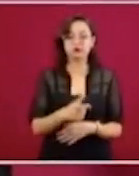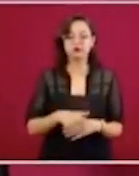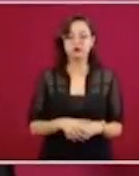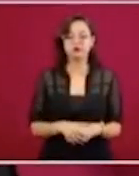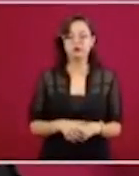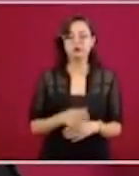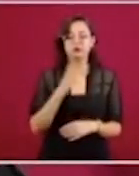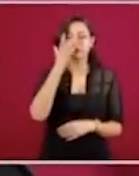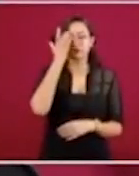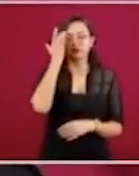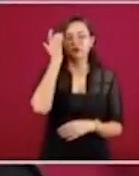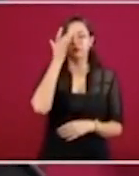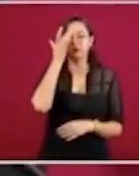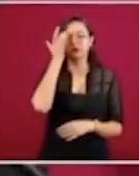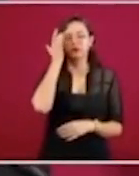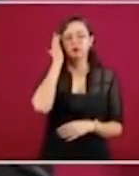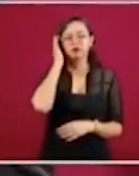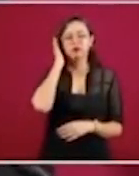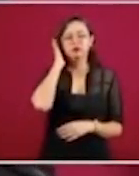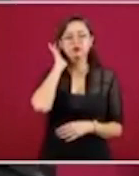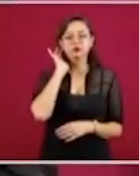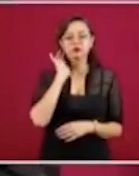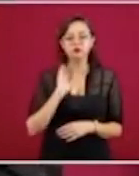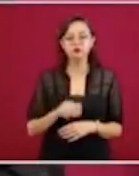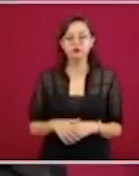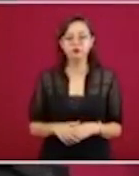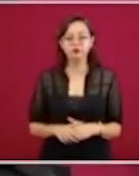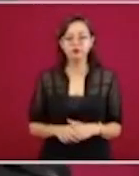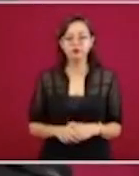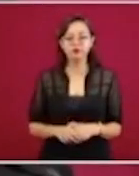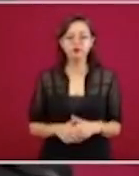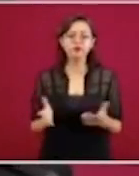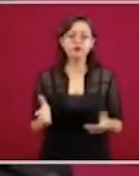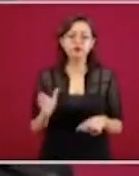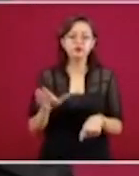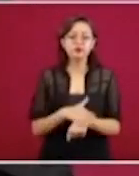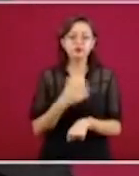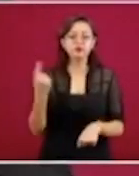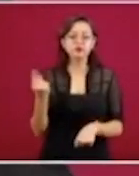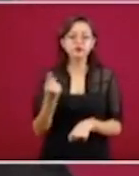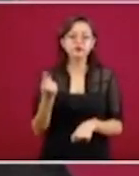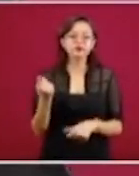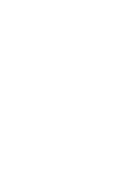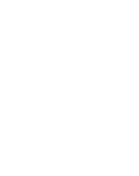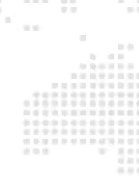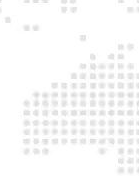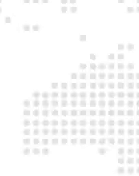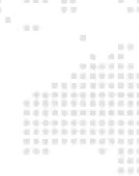porque esto era una mala costumbre.